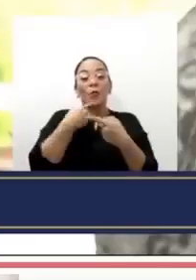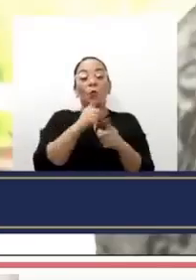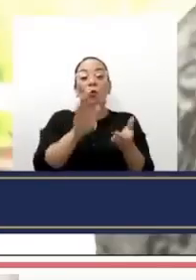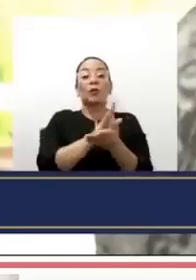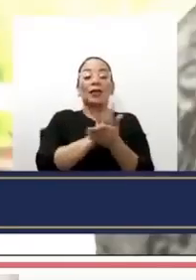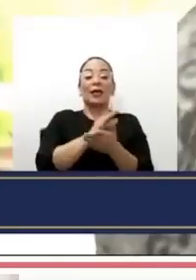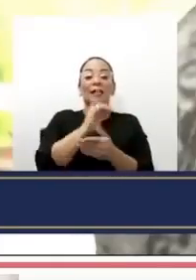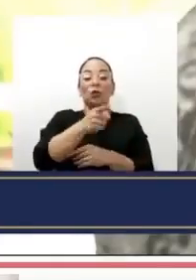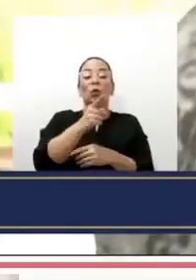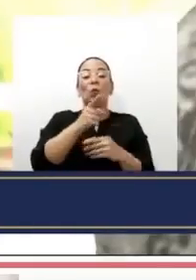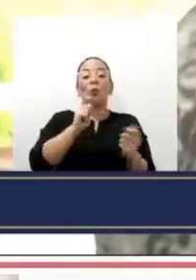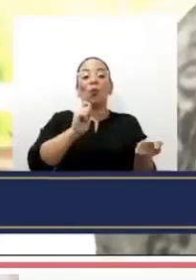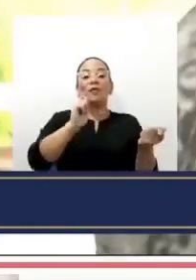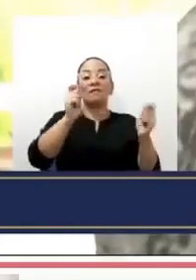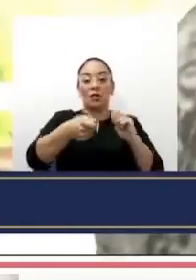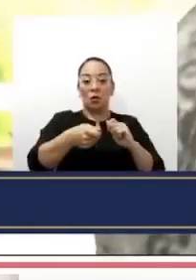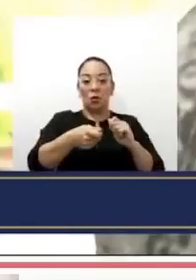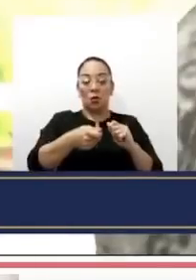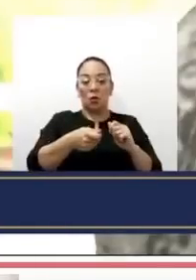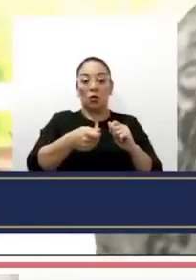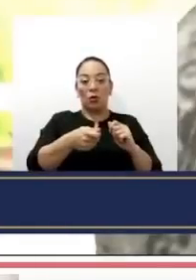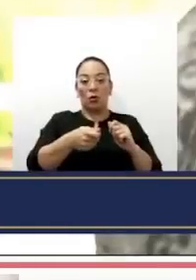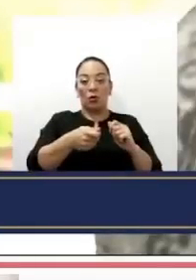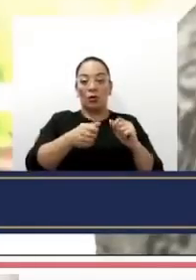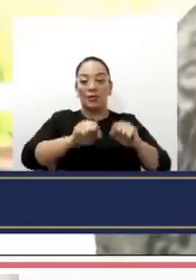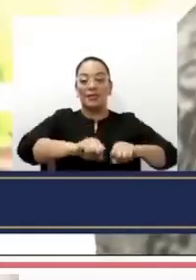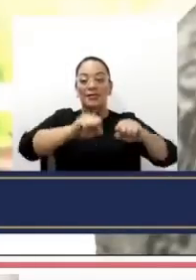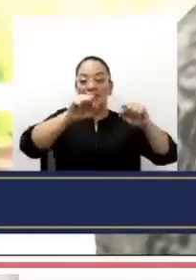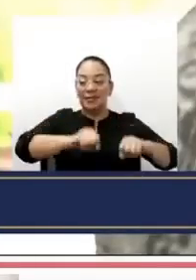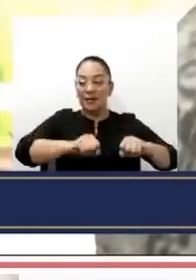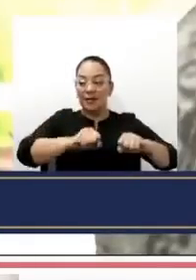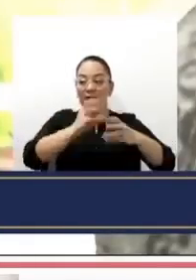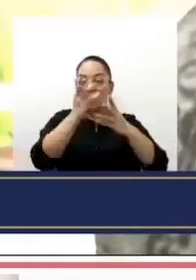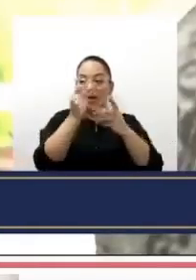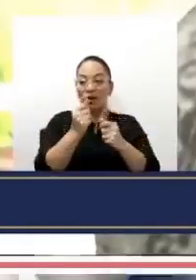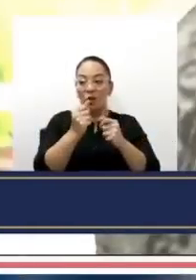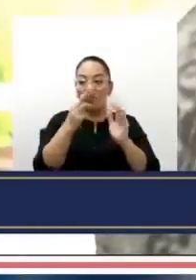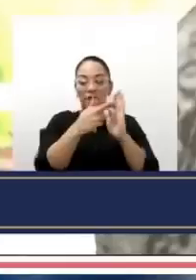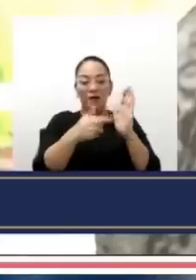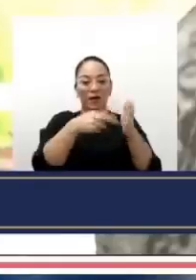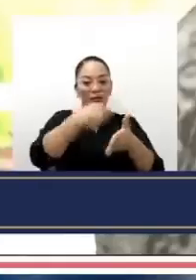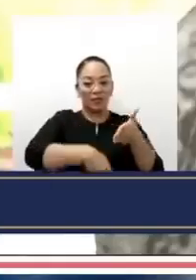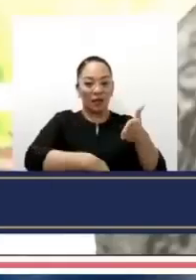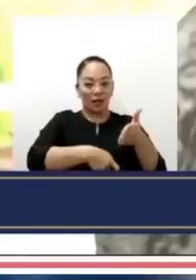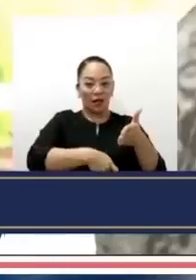donde modificó el sistema de cálculo de la regla fiscal.